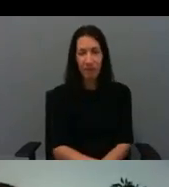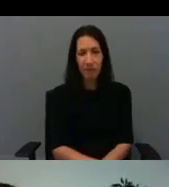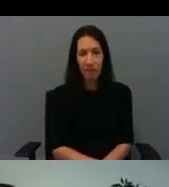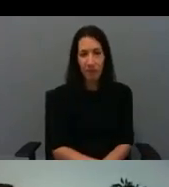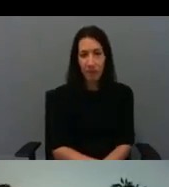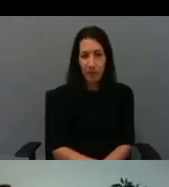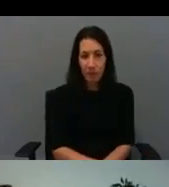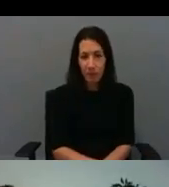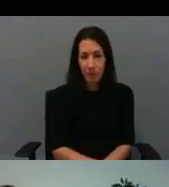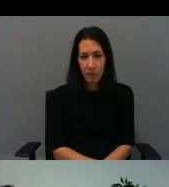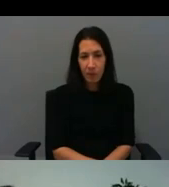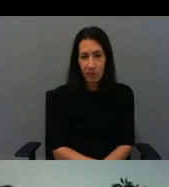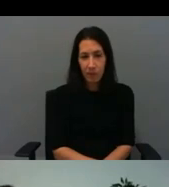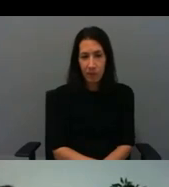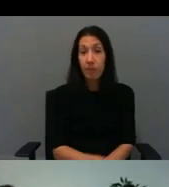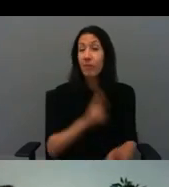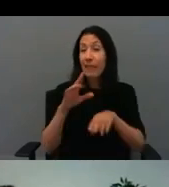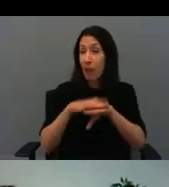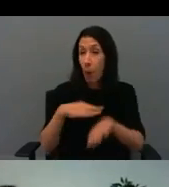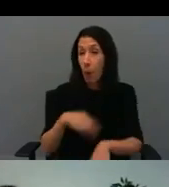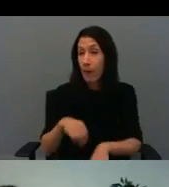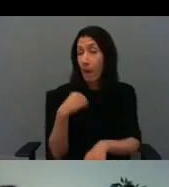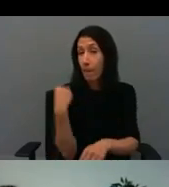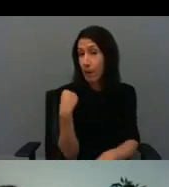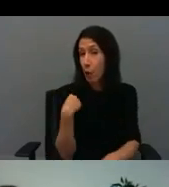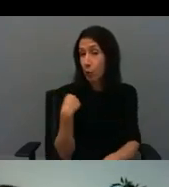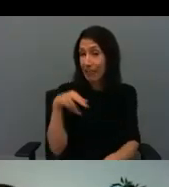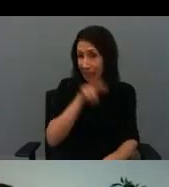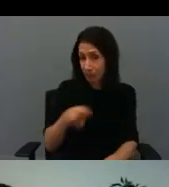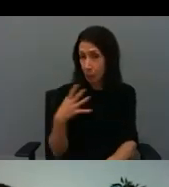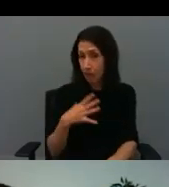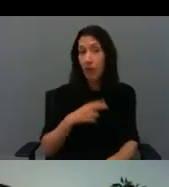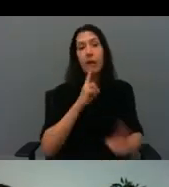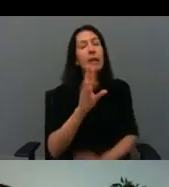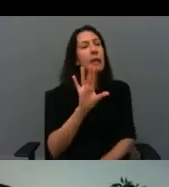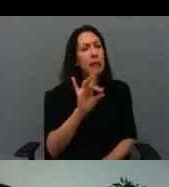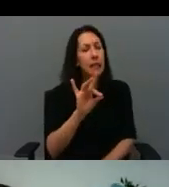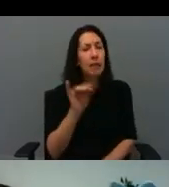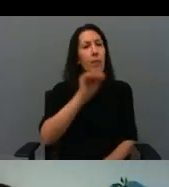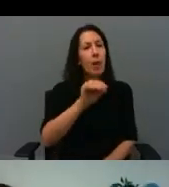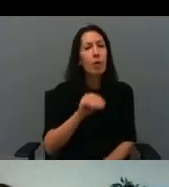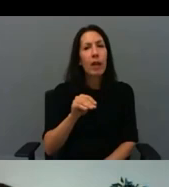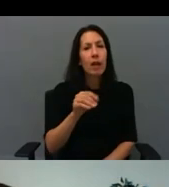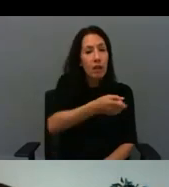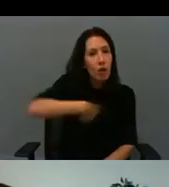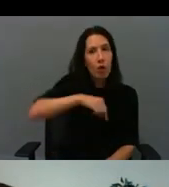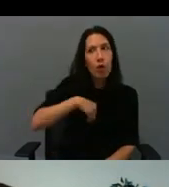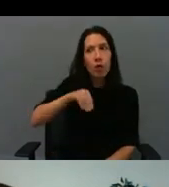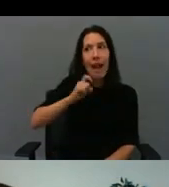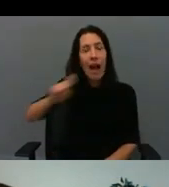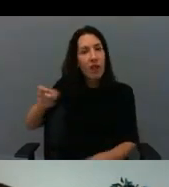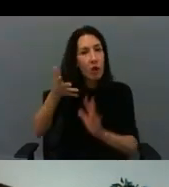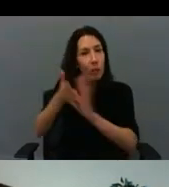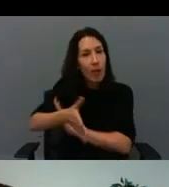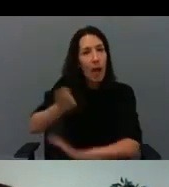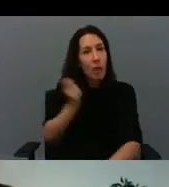Perdón. Disculpa, ¿puedes repetir la pregunta? La pregunta es que cómo le decimos a los profesionales que nos ayuden, pero